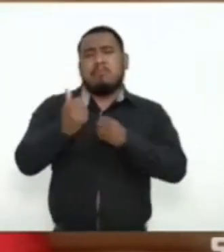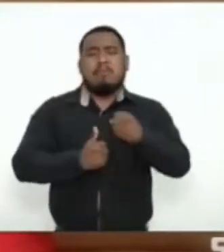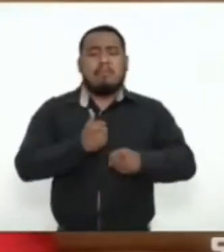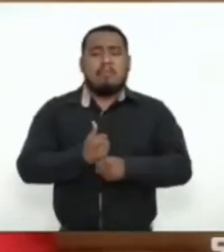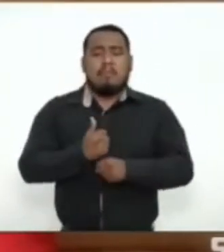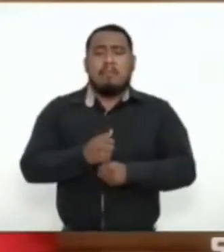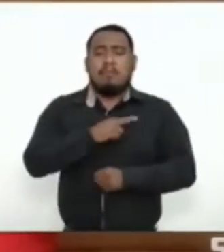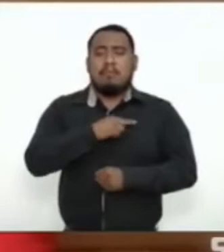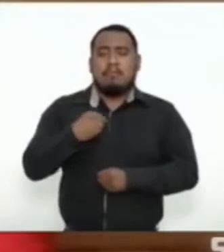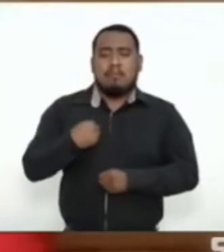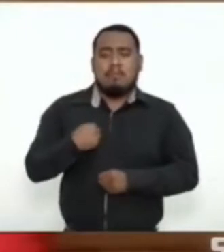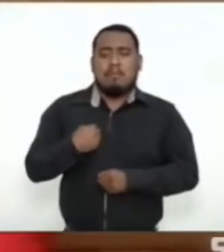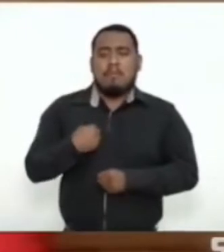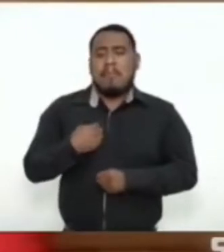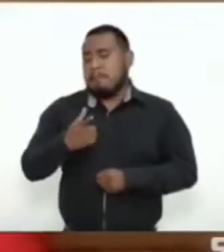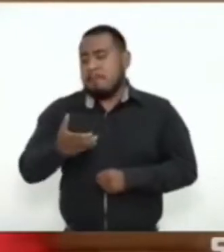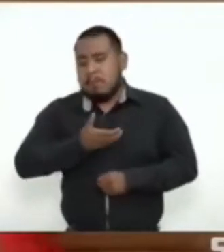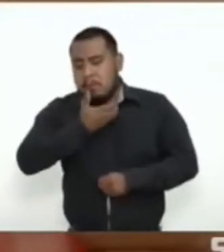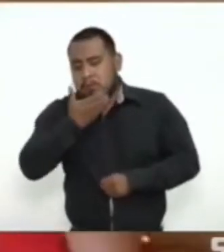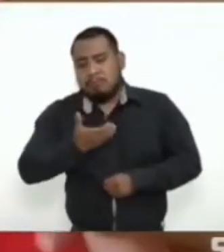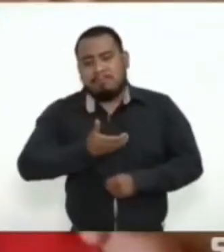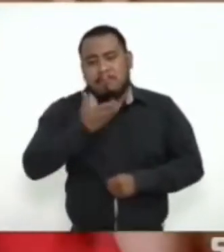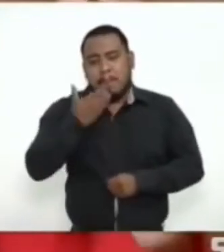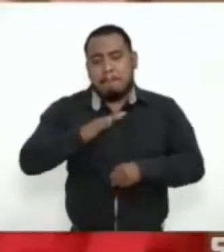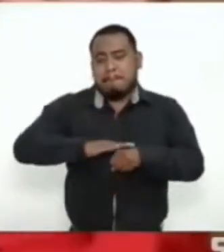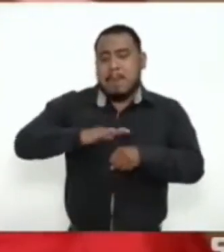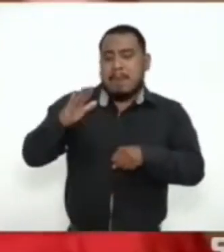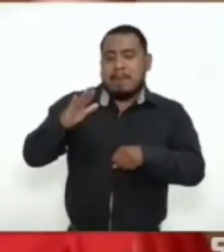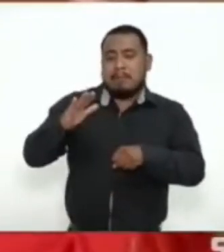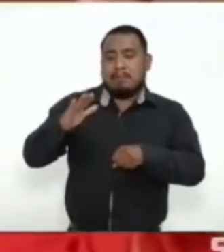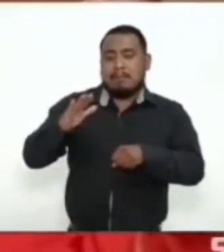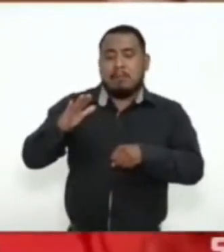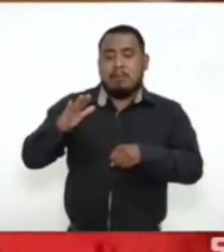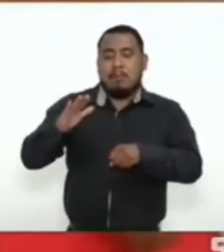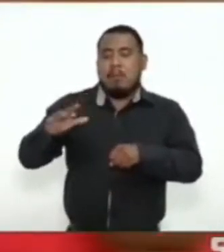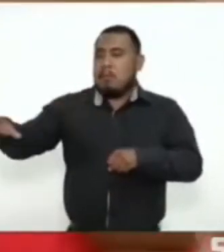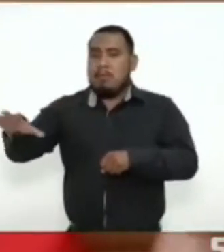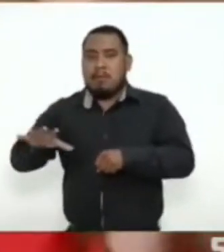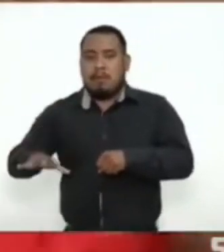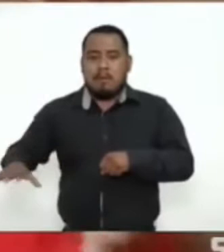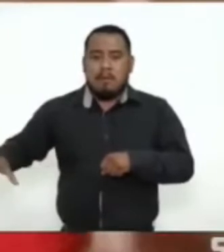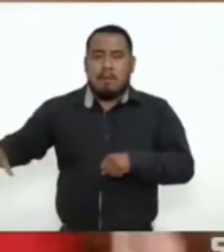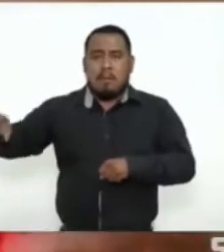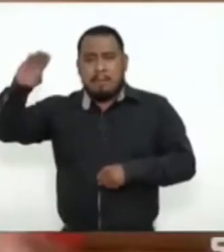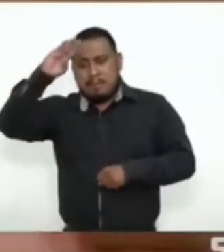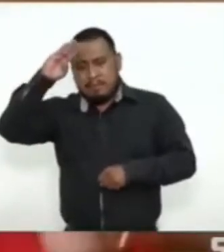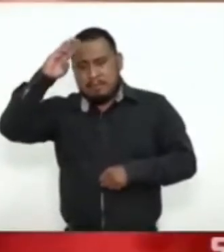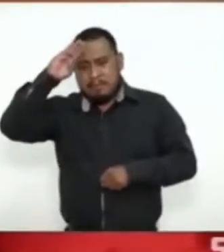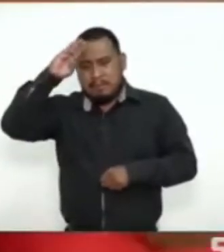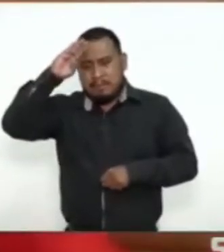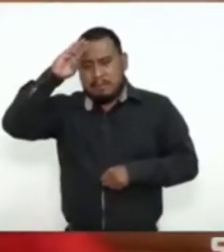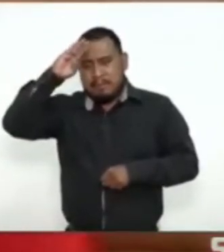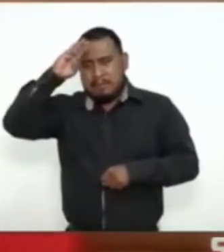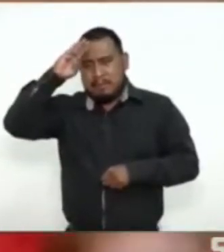hemos estado acostumbrados más en el ámbito del raciocinio, del pensar, del